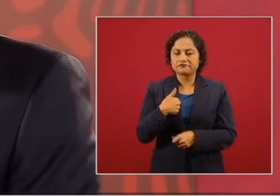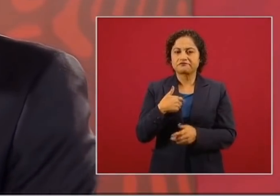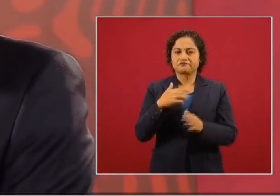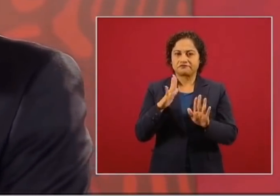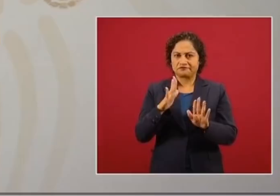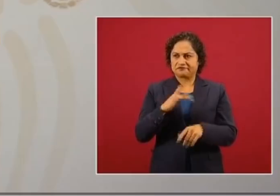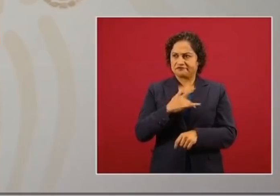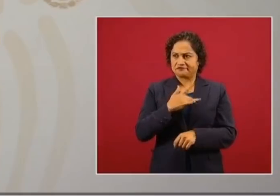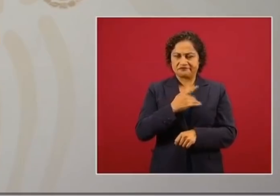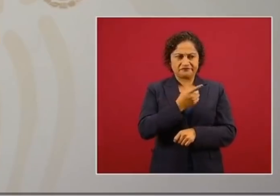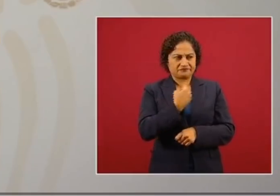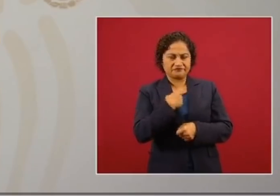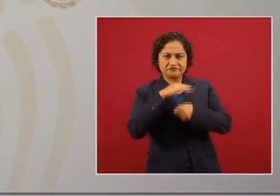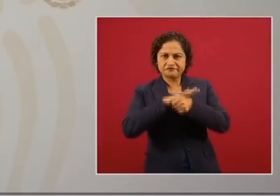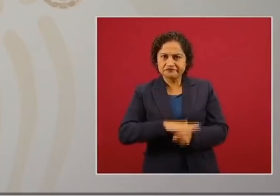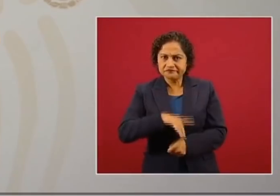censurarnos